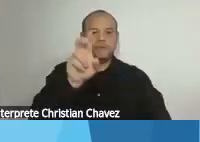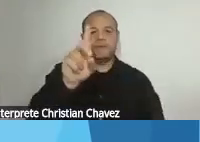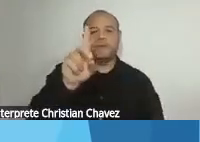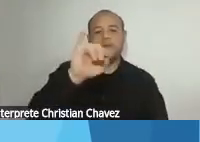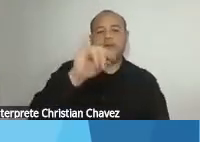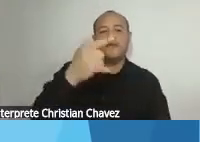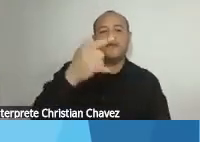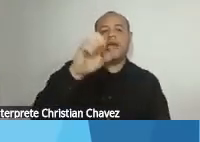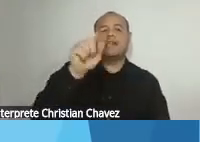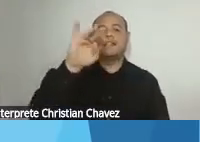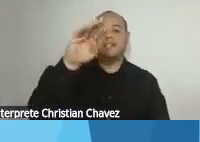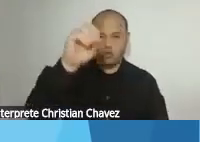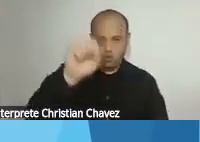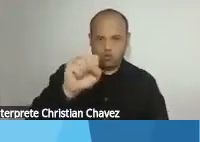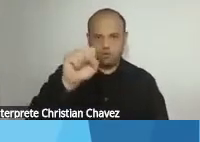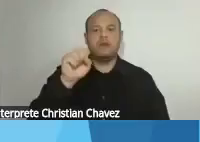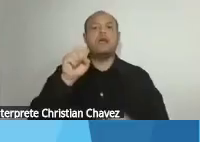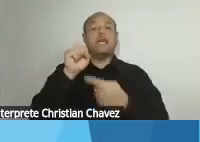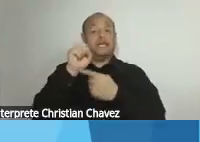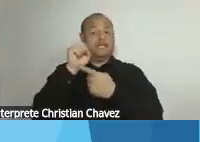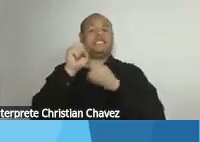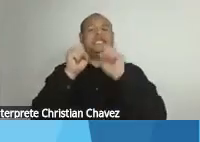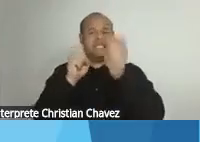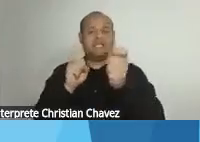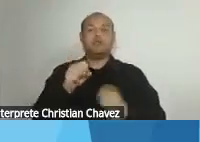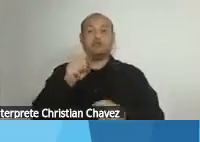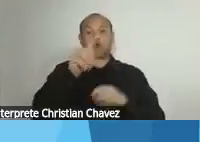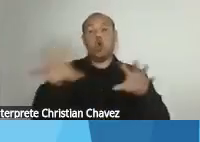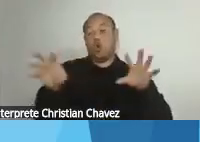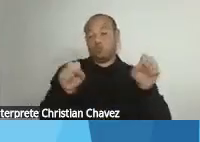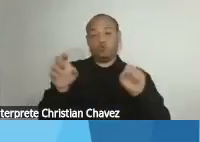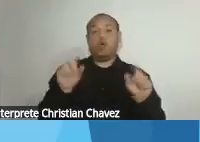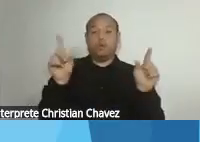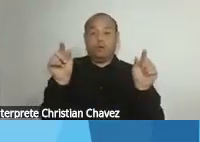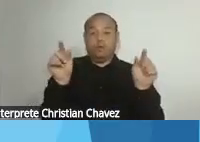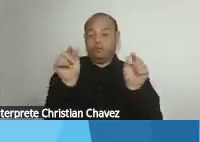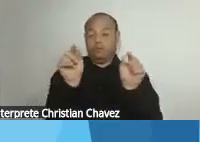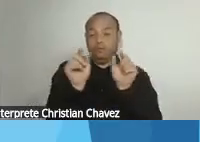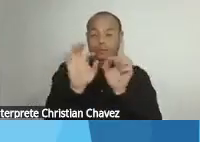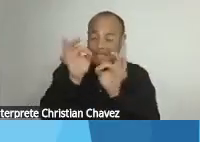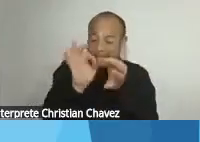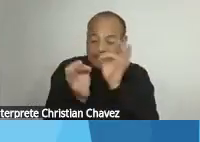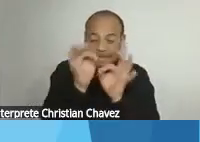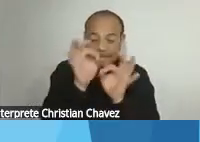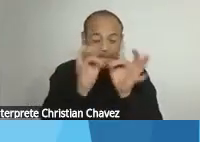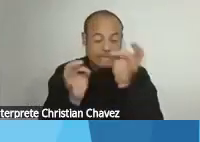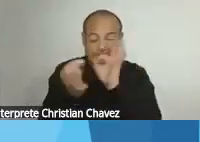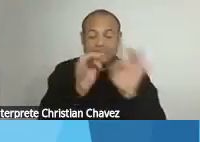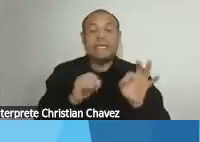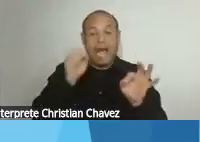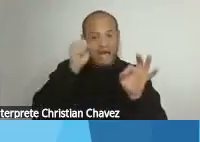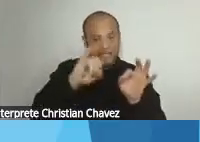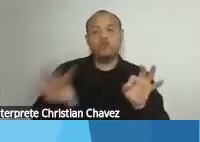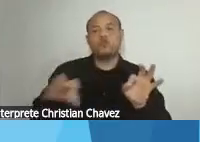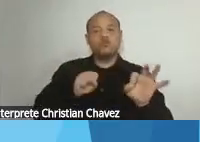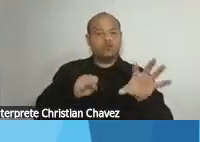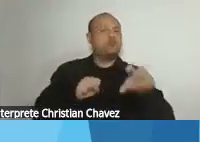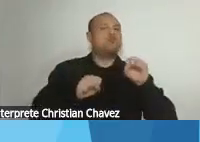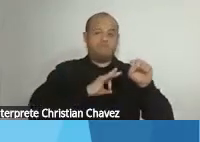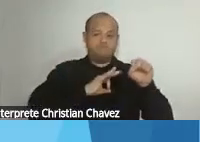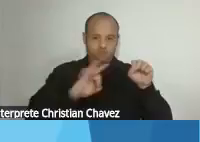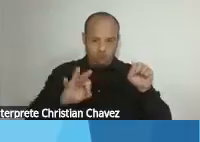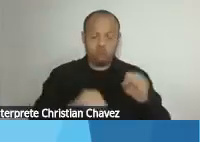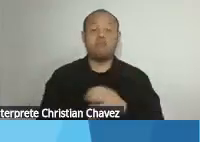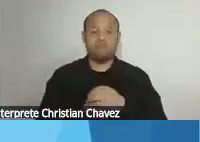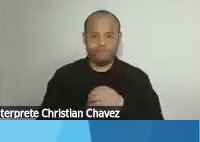pequeñas. ¿Para qué se hacen pequeñas? Para que se puedan absorber, ¿sí? Se llevan a cabo pues secreciones de sustancias, se llevan a cabo